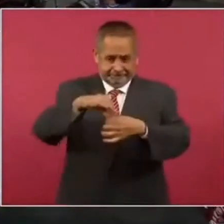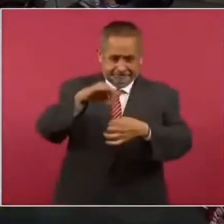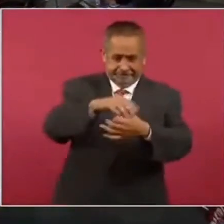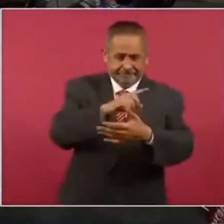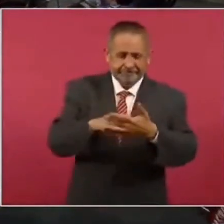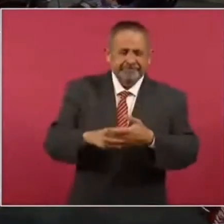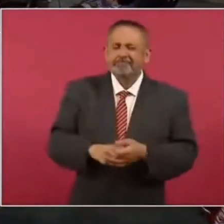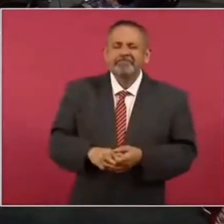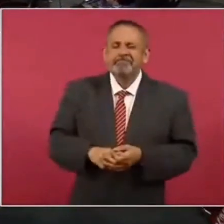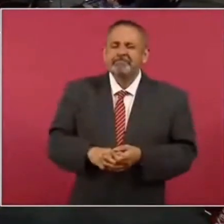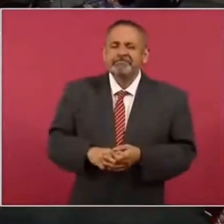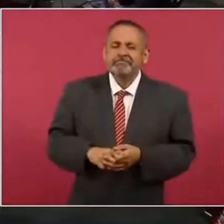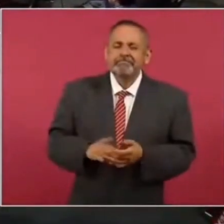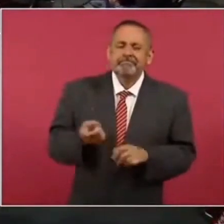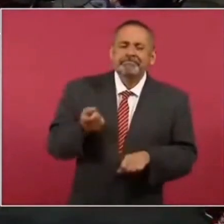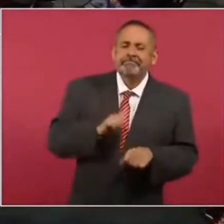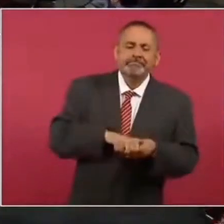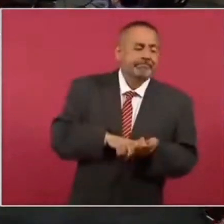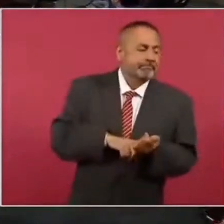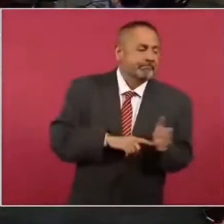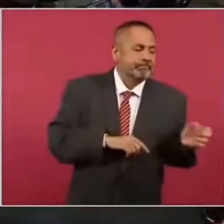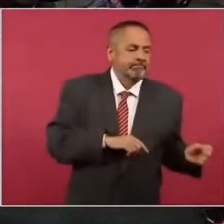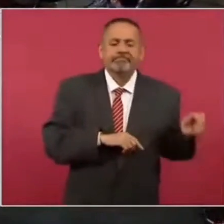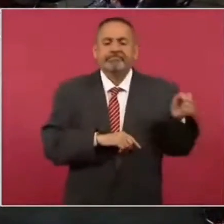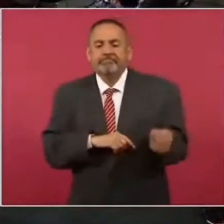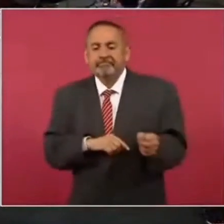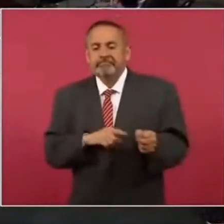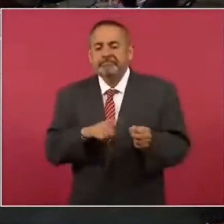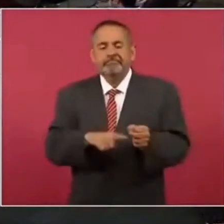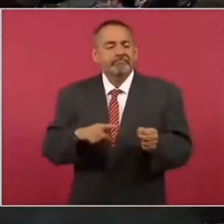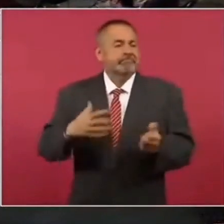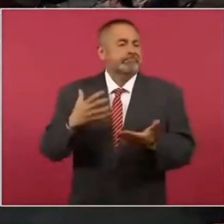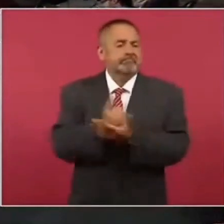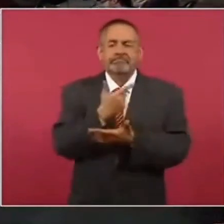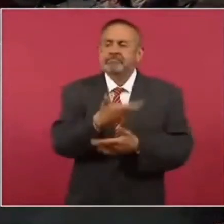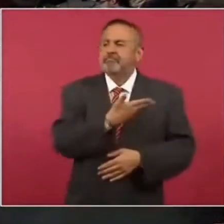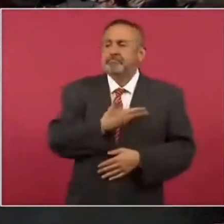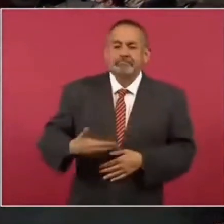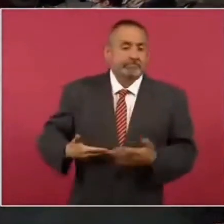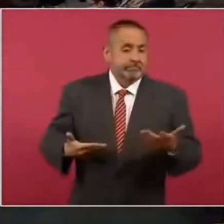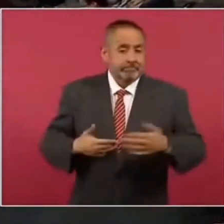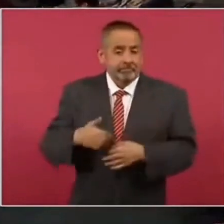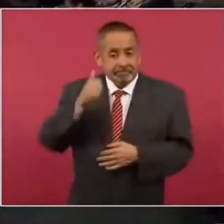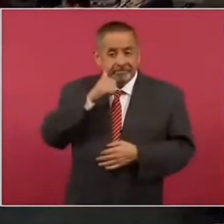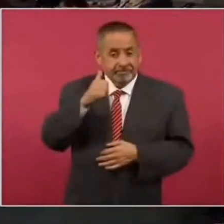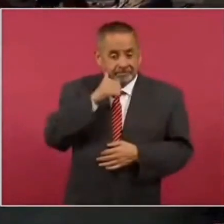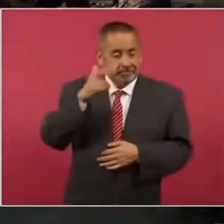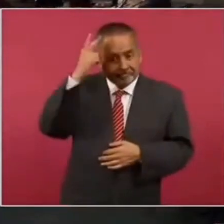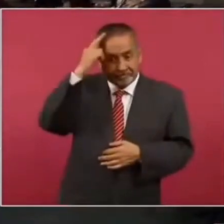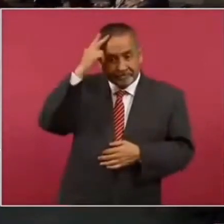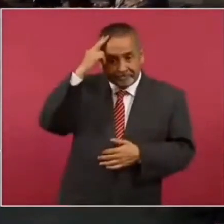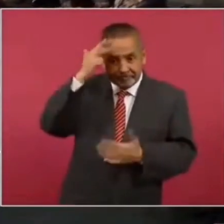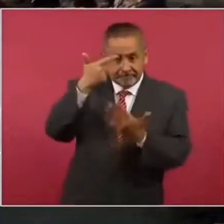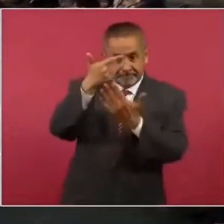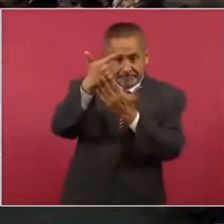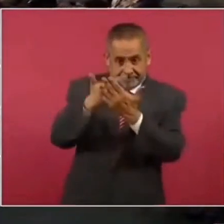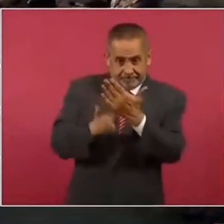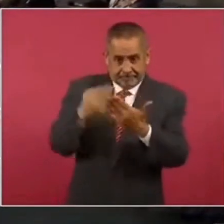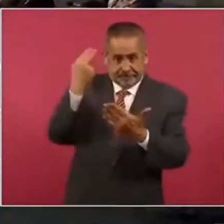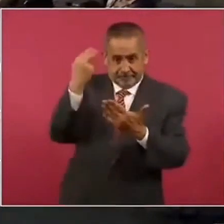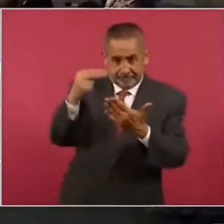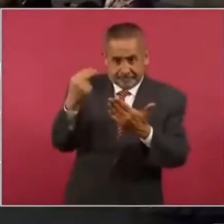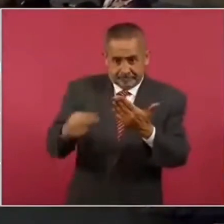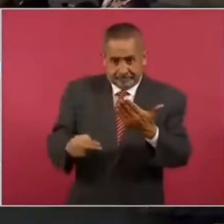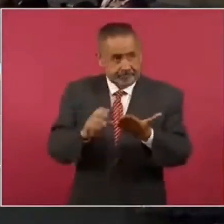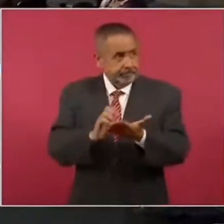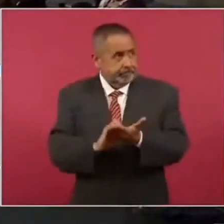antemano ya se sabía quién iba a ganar, porque Porfirio Díaz enviaba las listas a